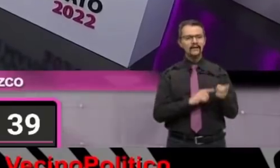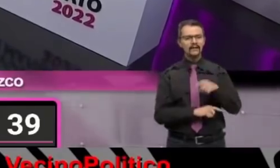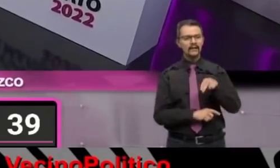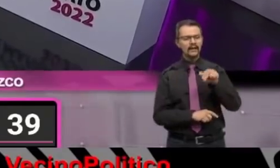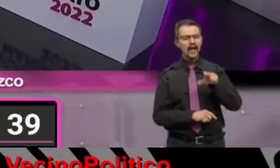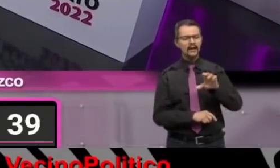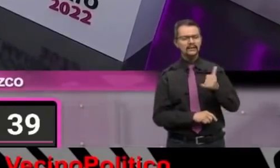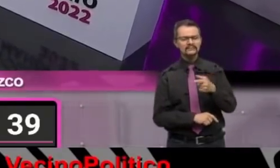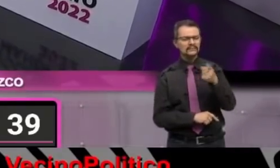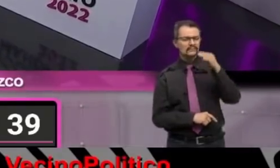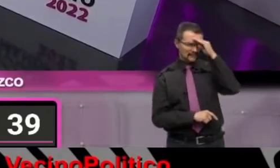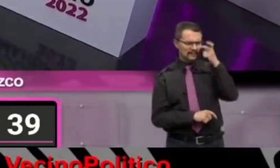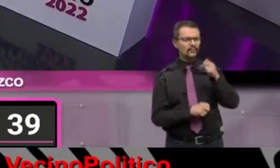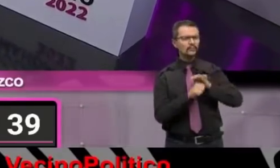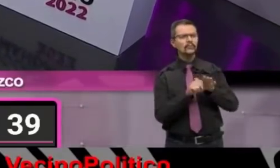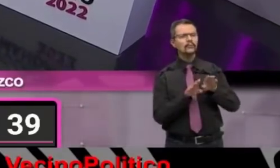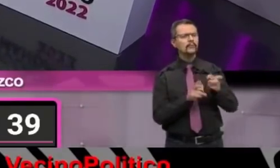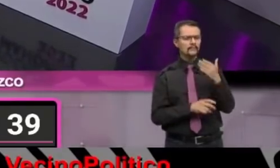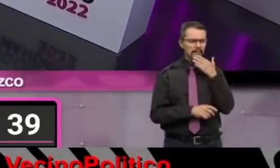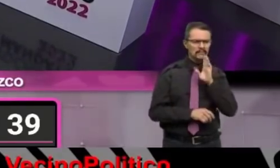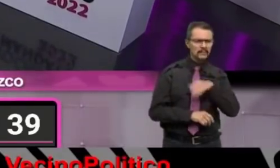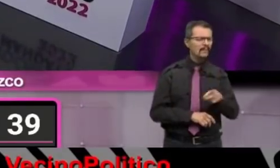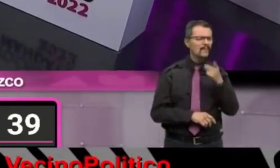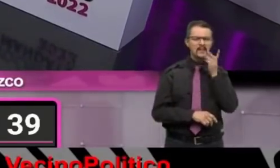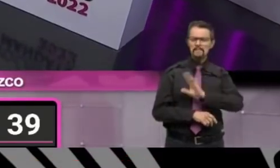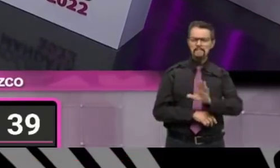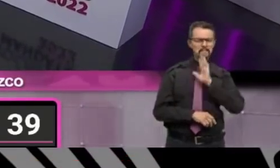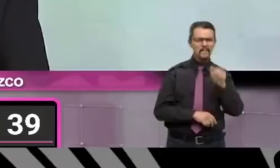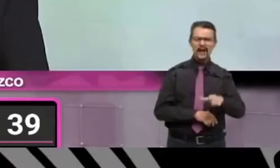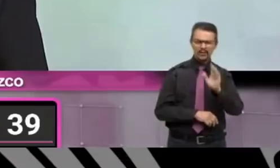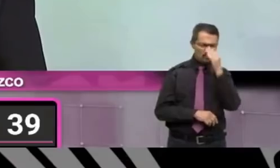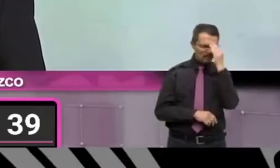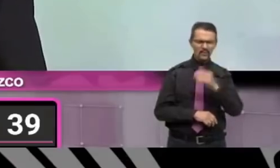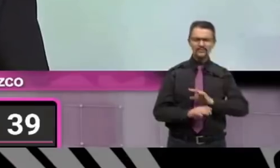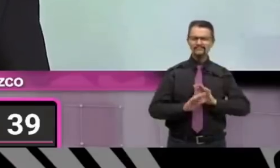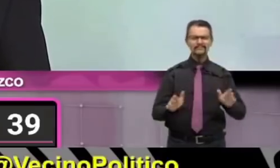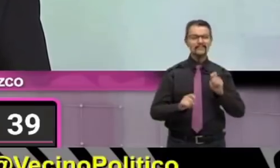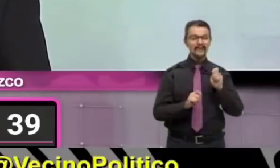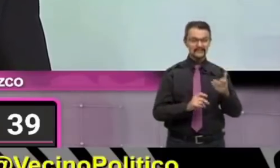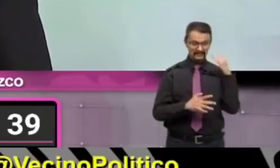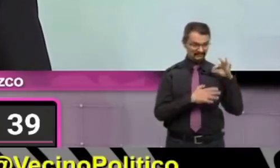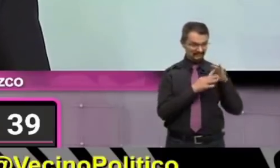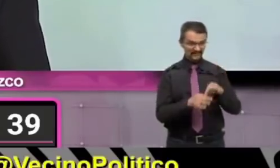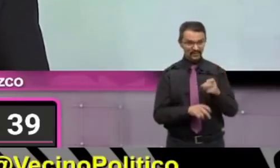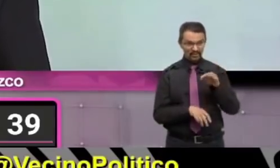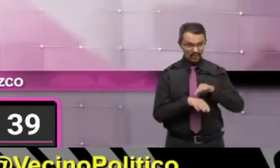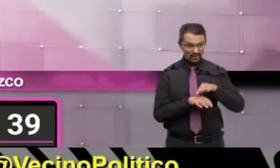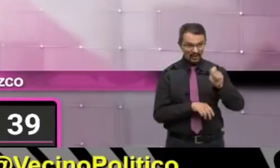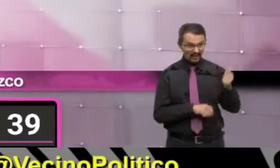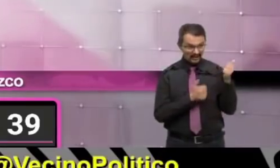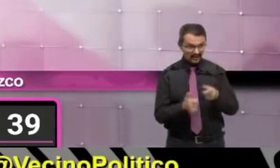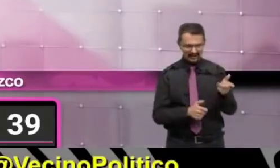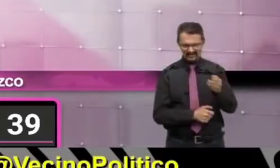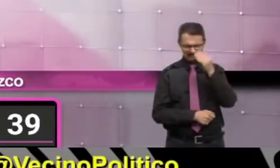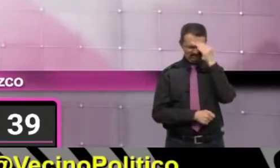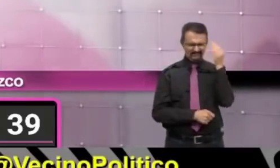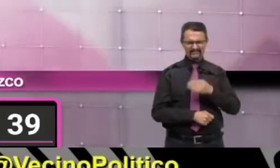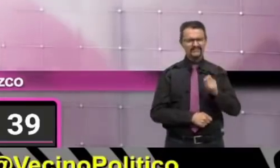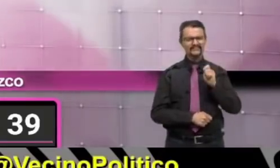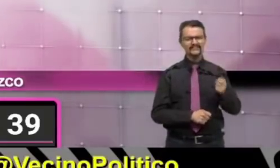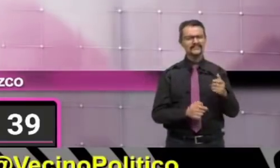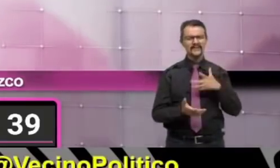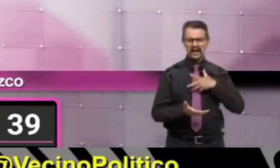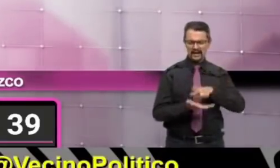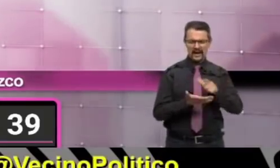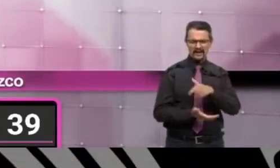de la pandemia. Primero, esos disque médicos cubanos, que eran operadores políticos, que nunca demostraron cédula y título, que además violaron el artículo 79 de la Ley General de